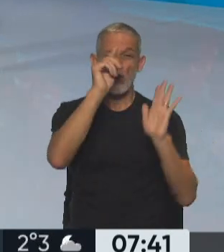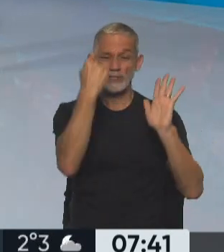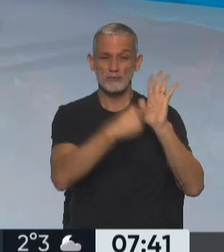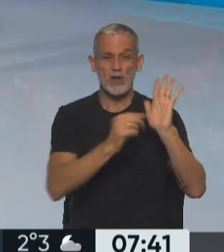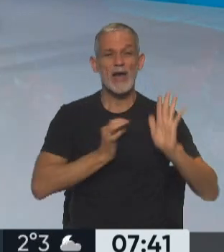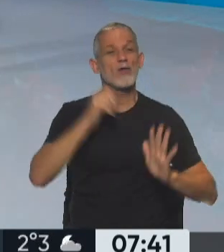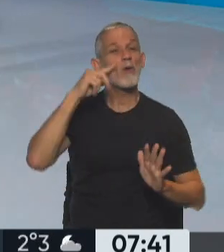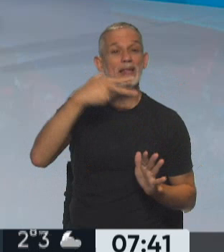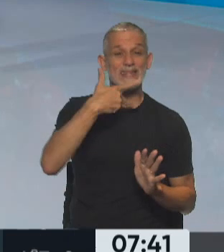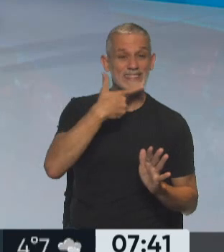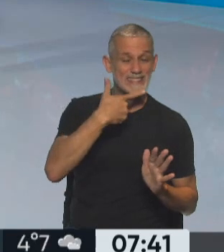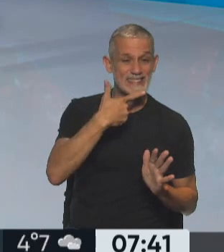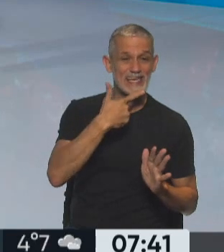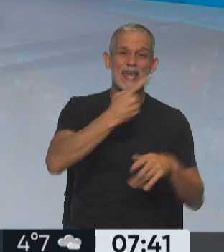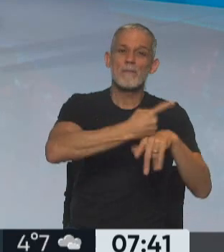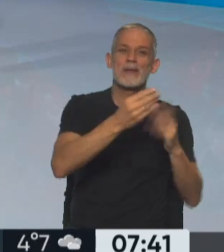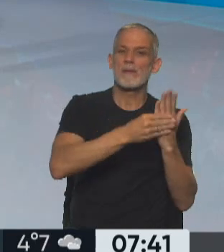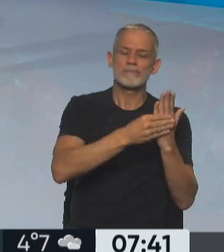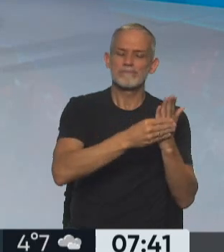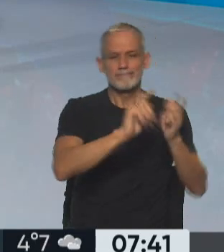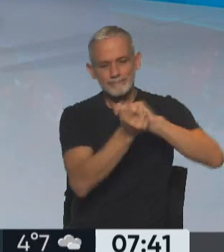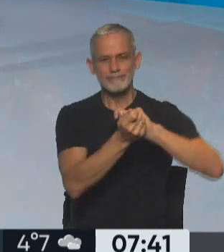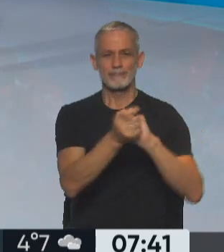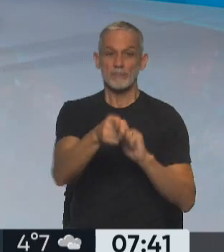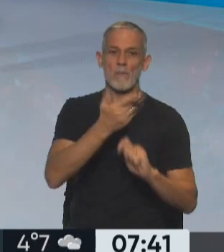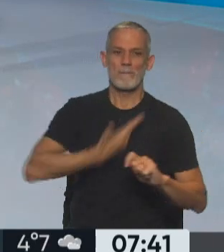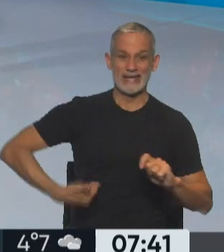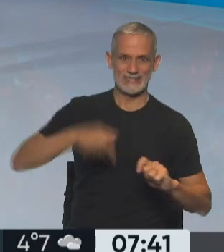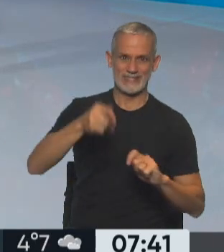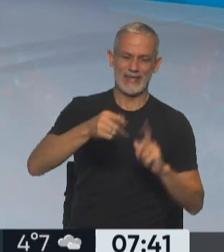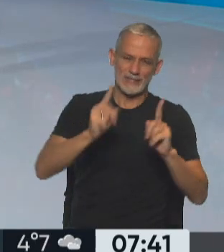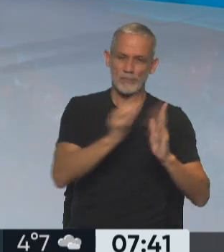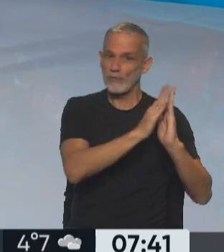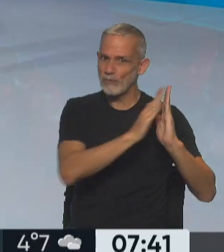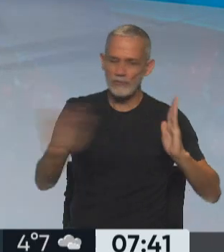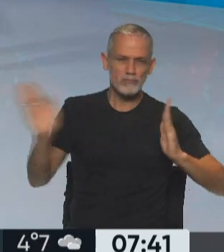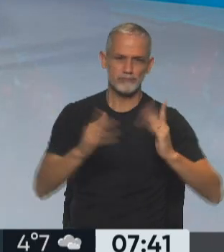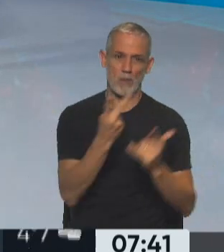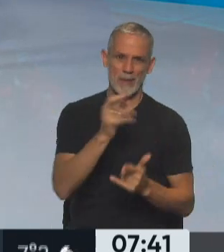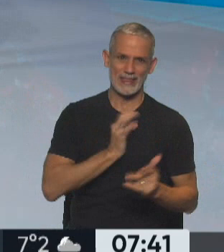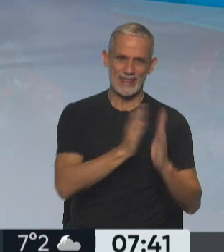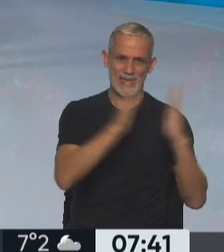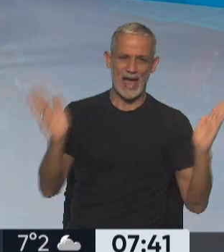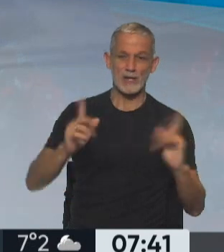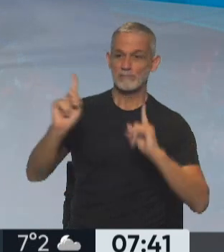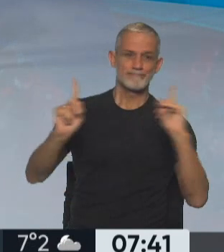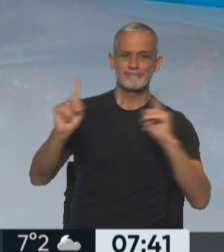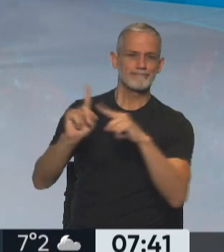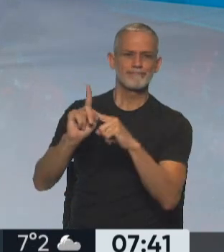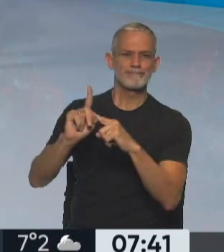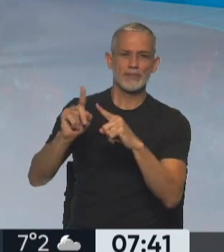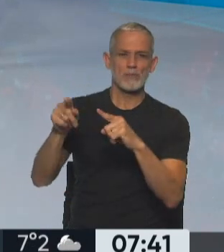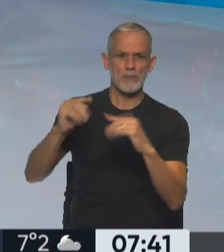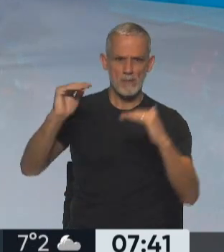en el 2017 a república presidencialista y presidente ahora nuevamente contra el rival que más